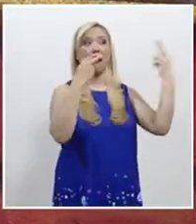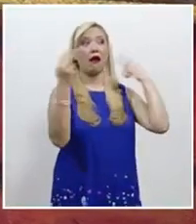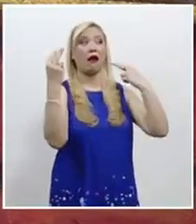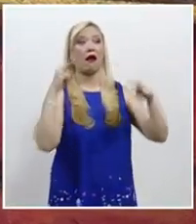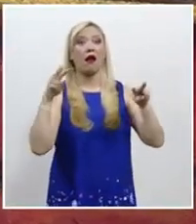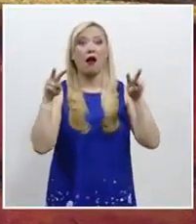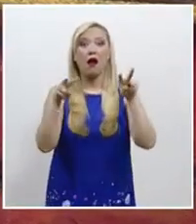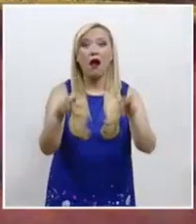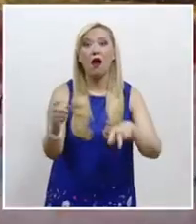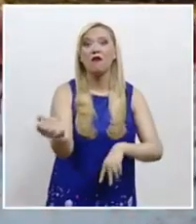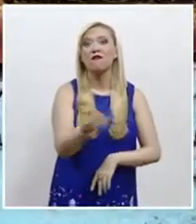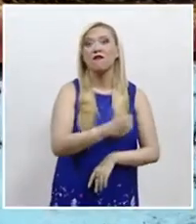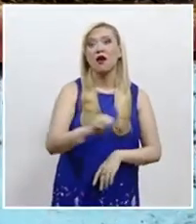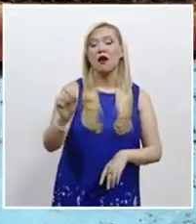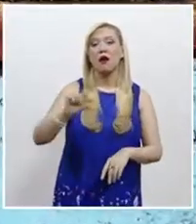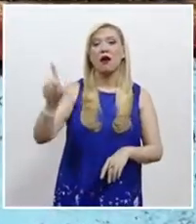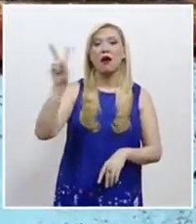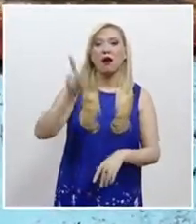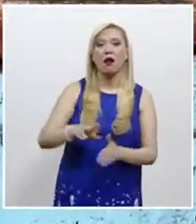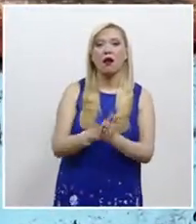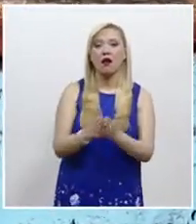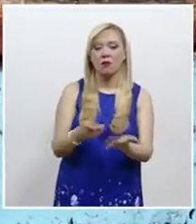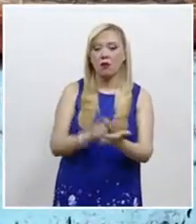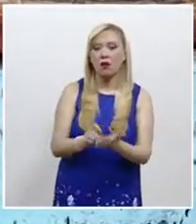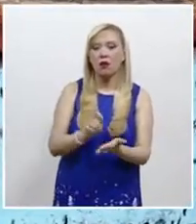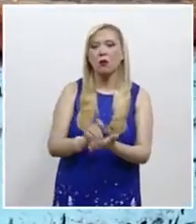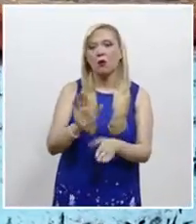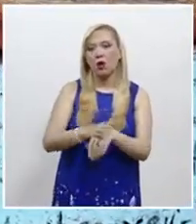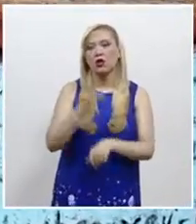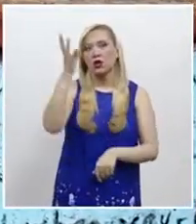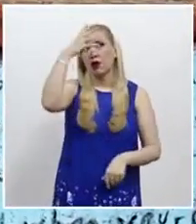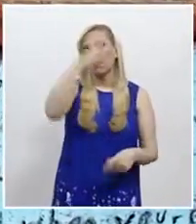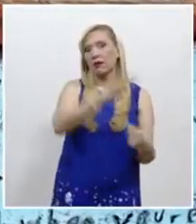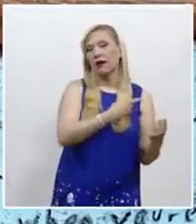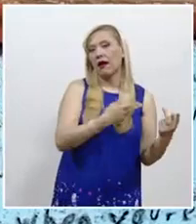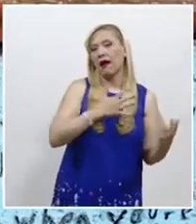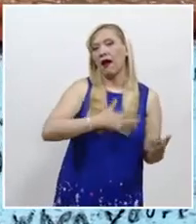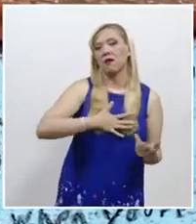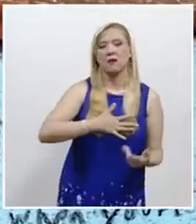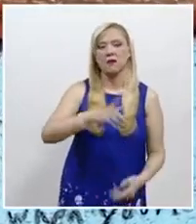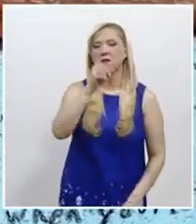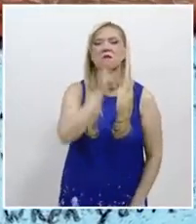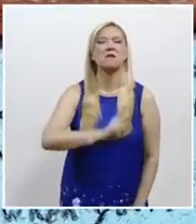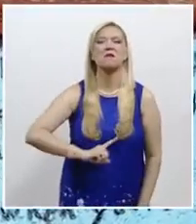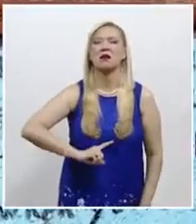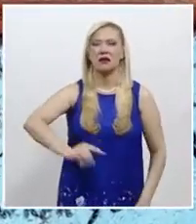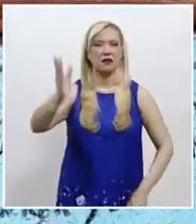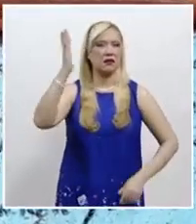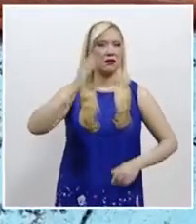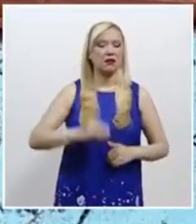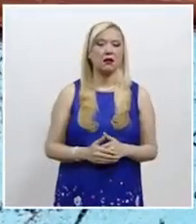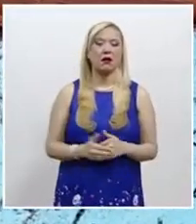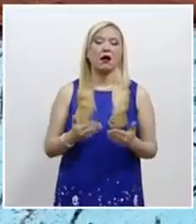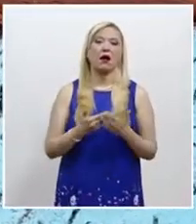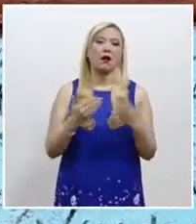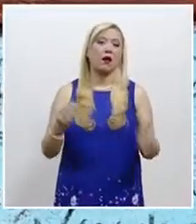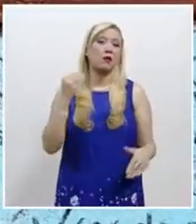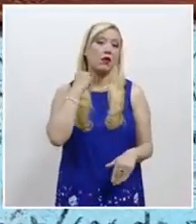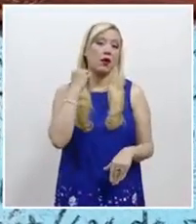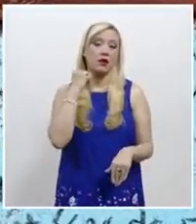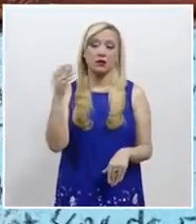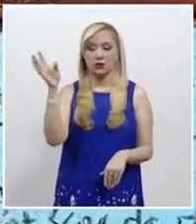para promocionar su más reciente libro, lo que motivó la denuncia por difamación. El juez del caso ordenó a la defensa de